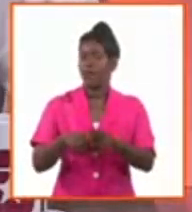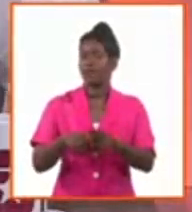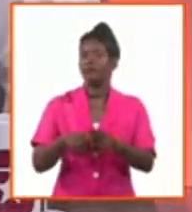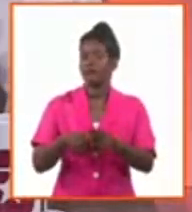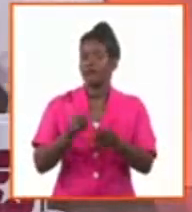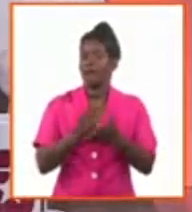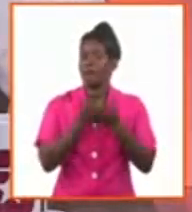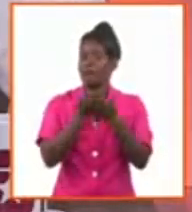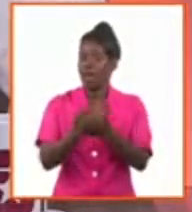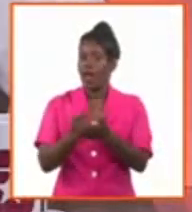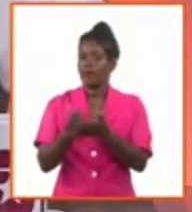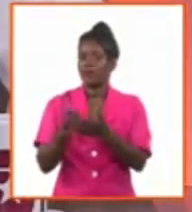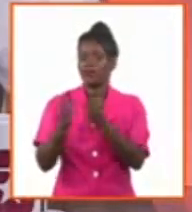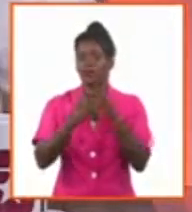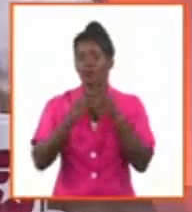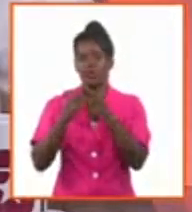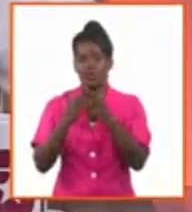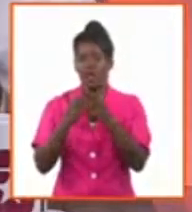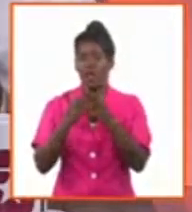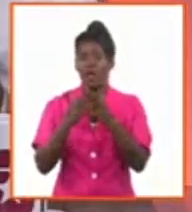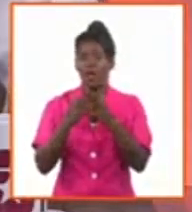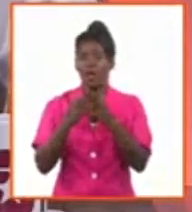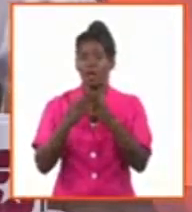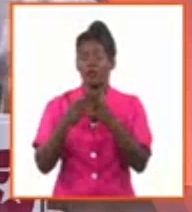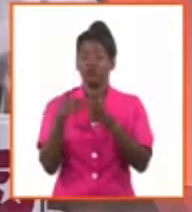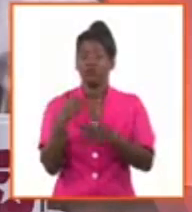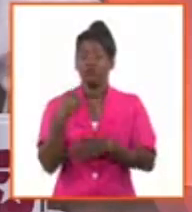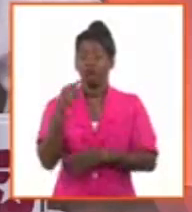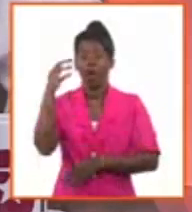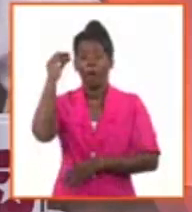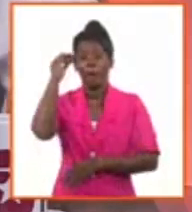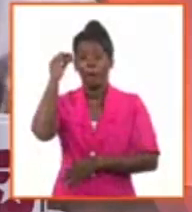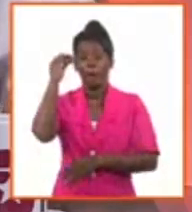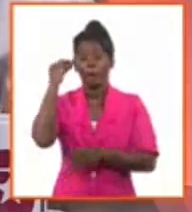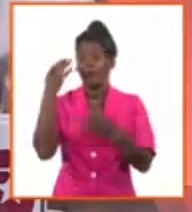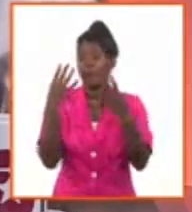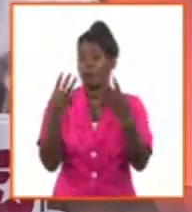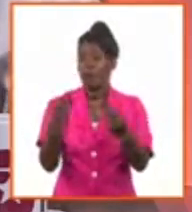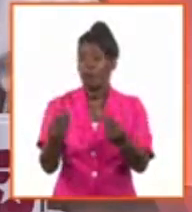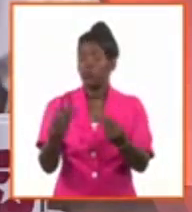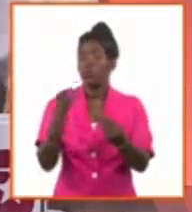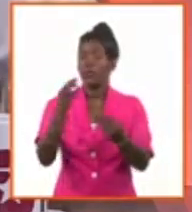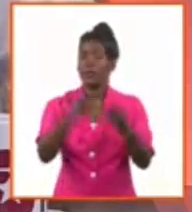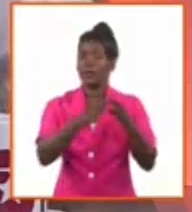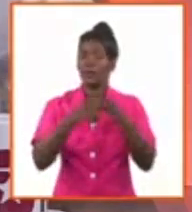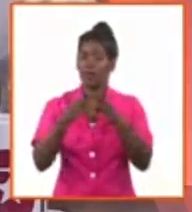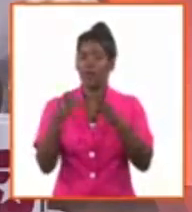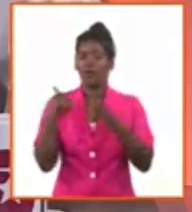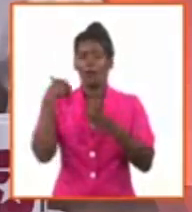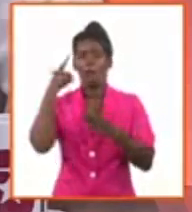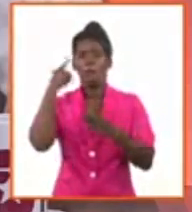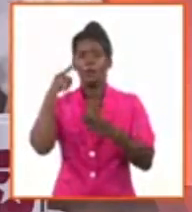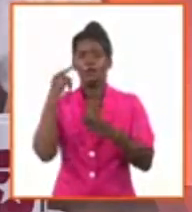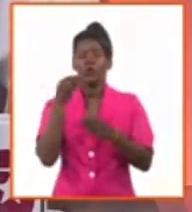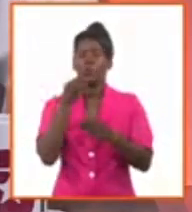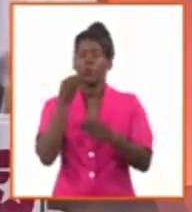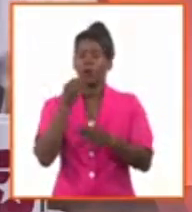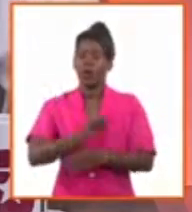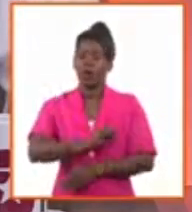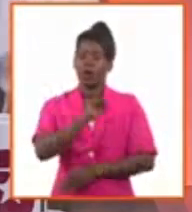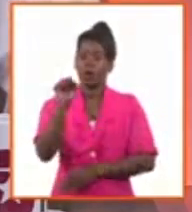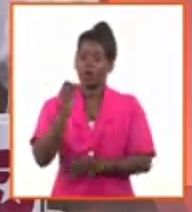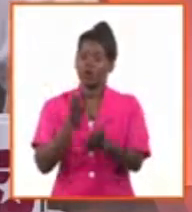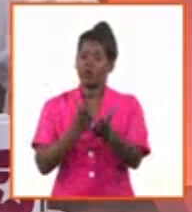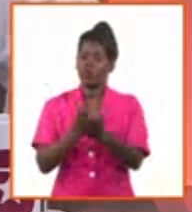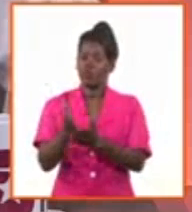esas comunidades. Va a seguir siendo la génesis de la federación y pensamos que continuemos perfeccionando